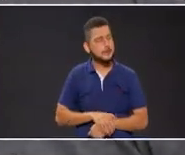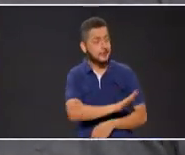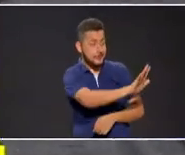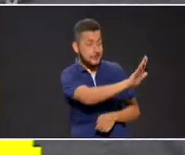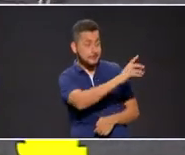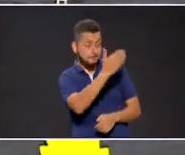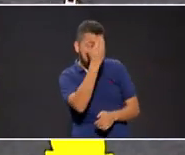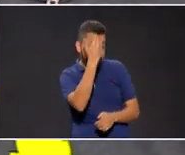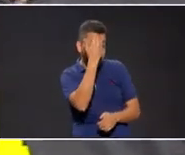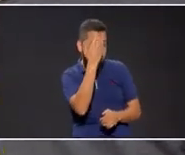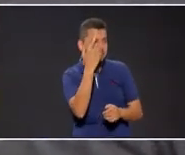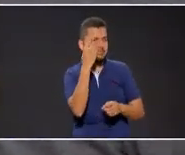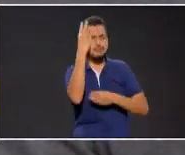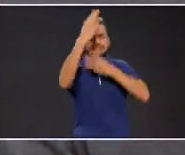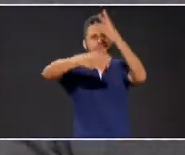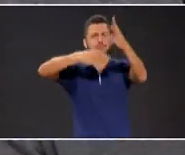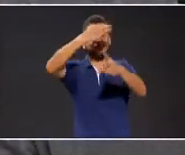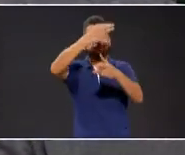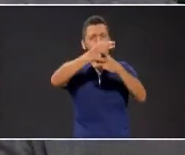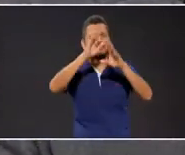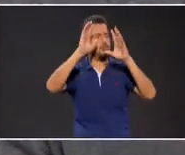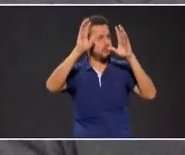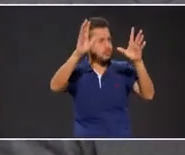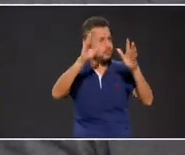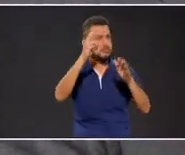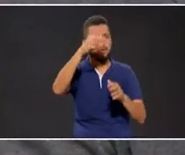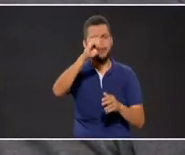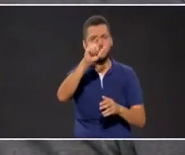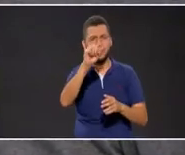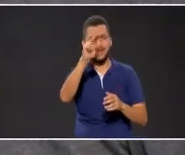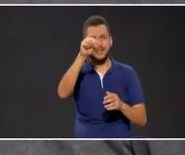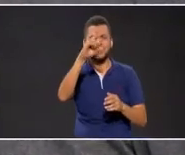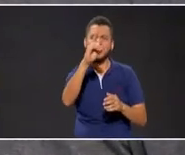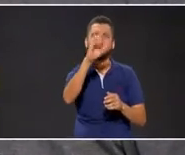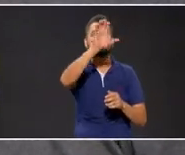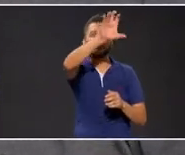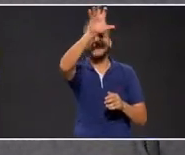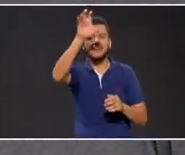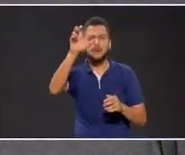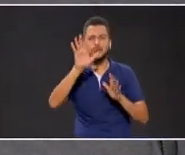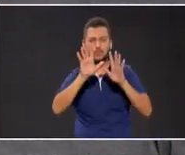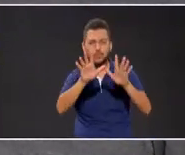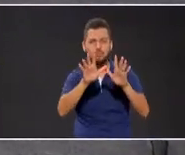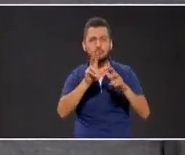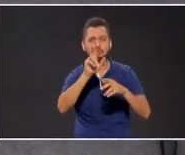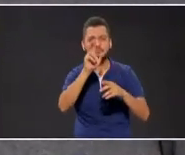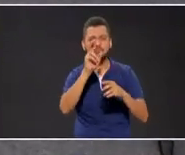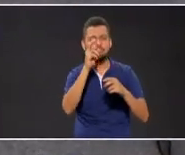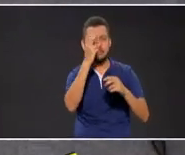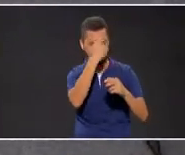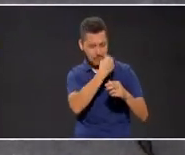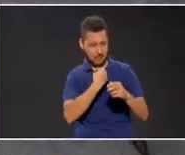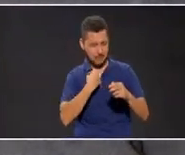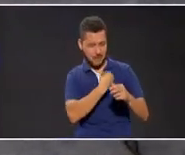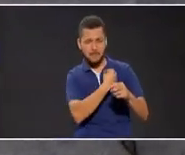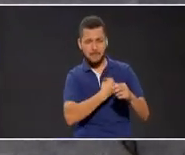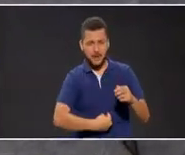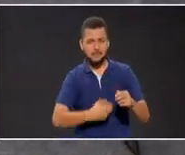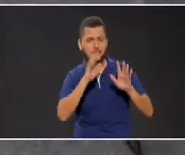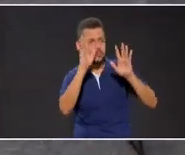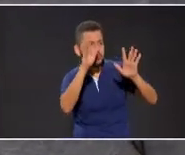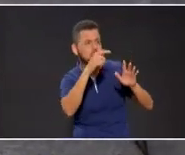con esto fue holanda e indudablemente hay que mirar que tiene unos beneficios a la salud sobre